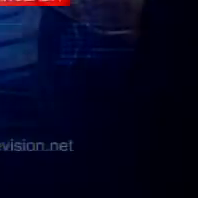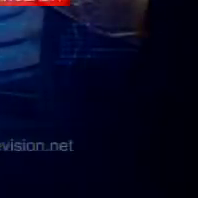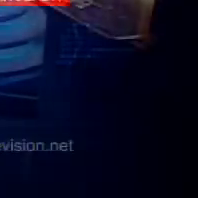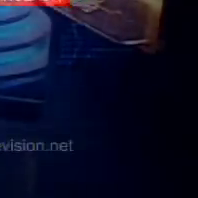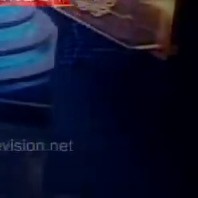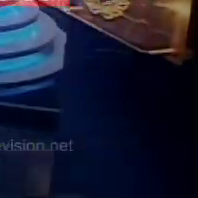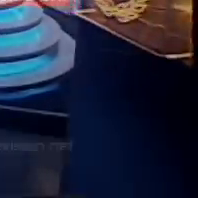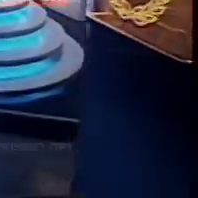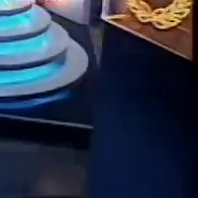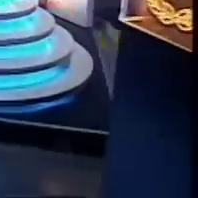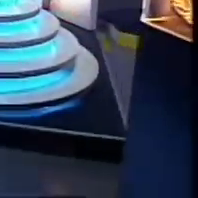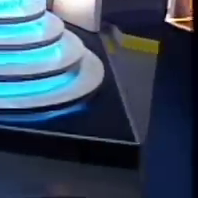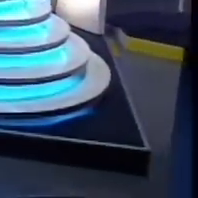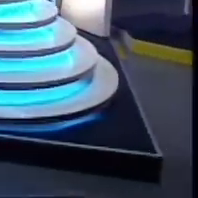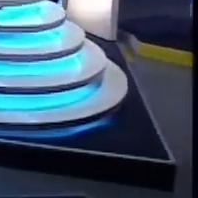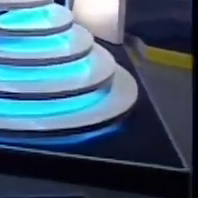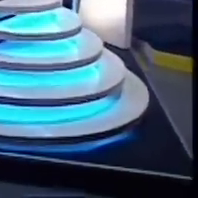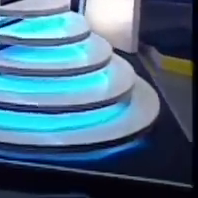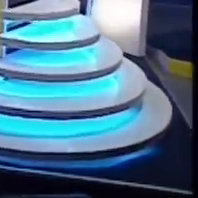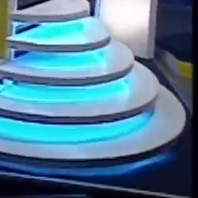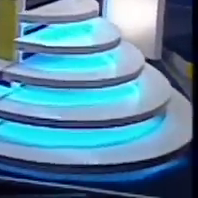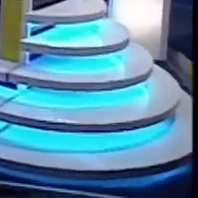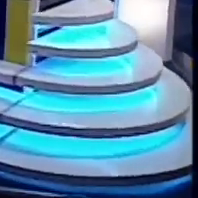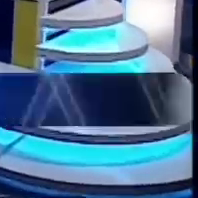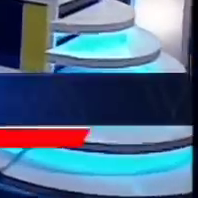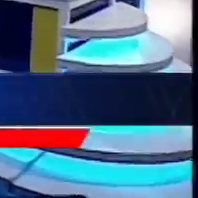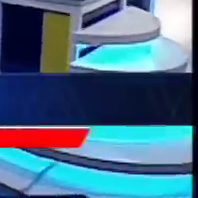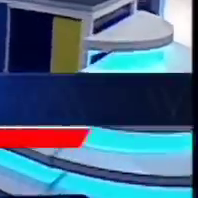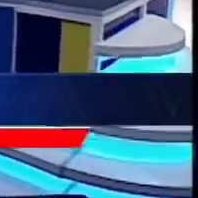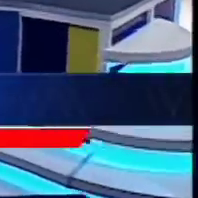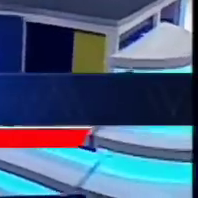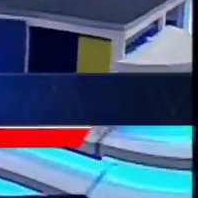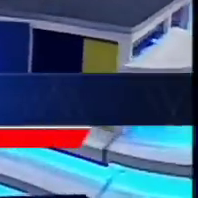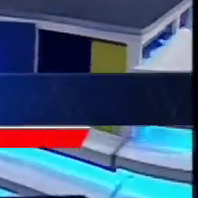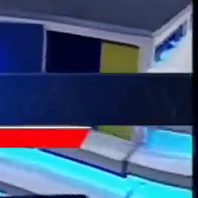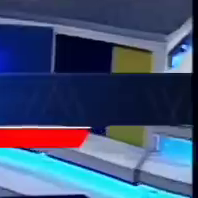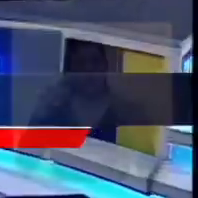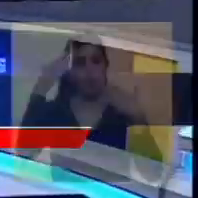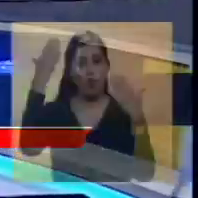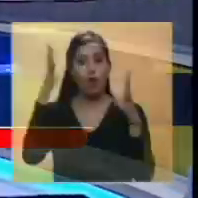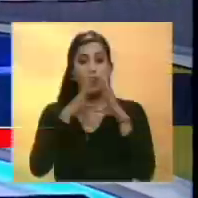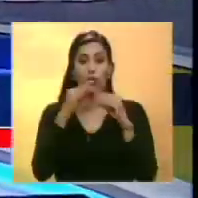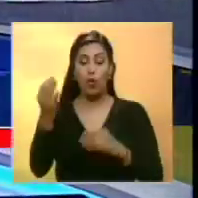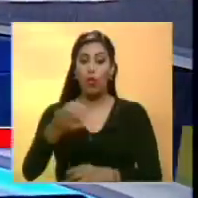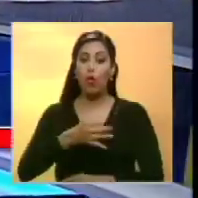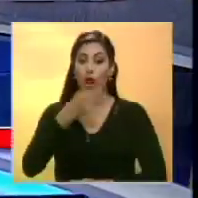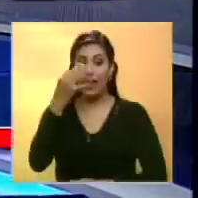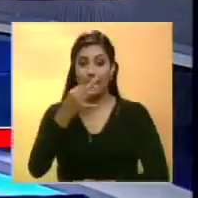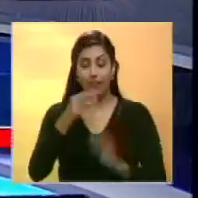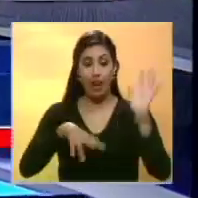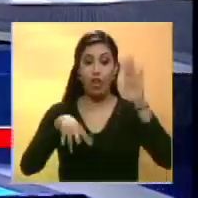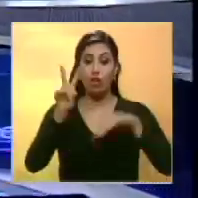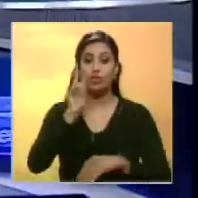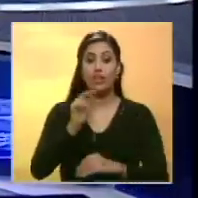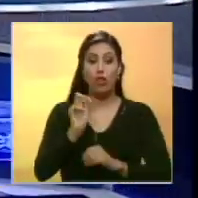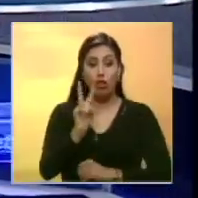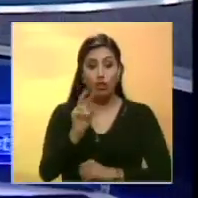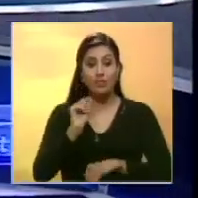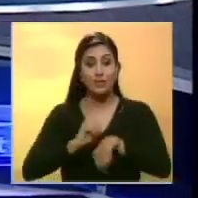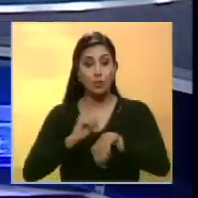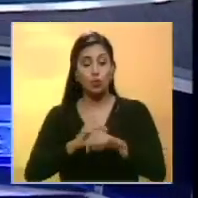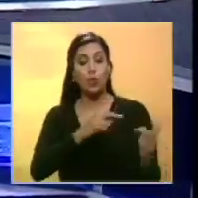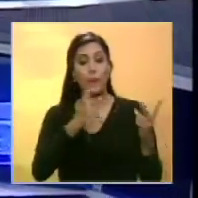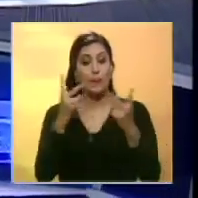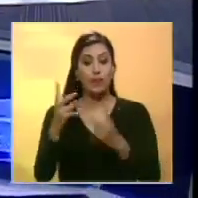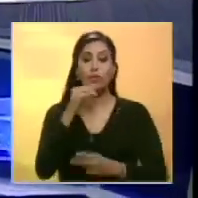Noticiero Venevisión. Información justa y balanceada. ¿Qué tal, amigos? Buen mediodía, son las 12:02. Bienvenidos